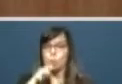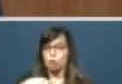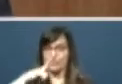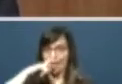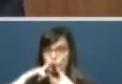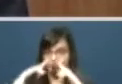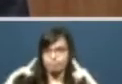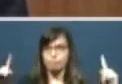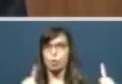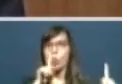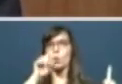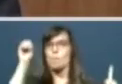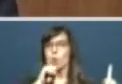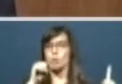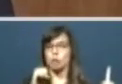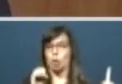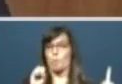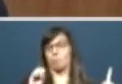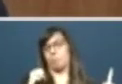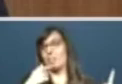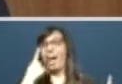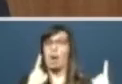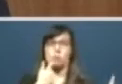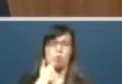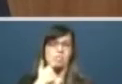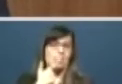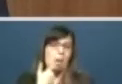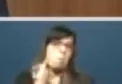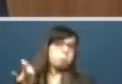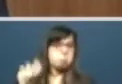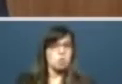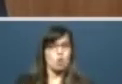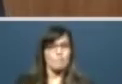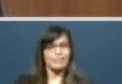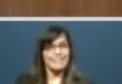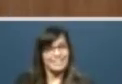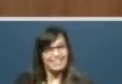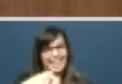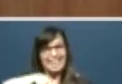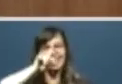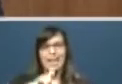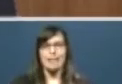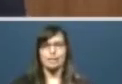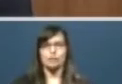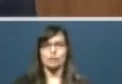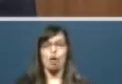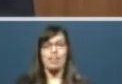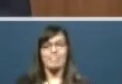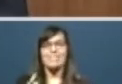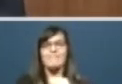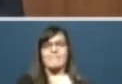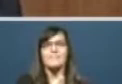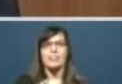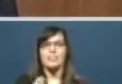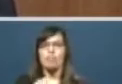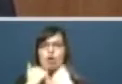que para muchos puede parecer un objetivo muy modesto supone en este año necesidades de financiación a